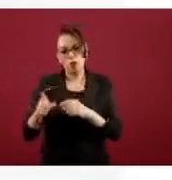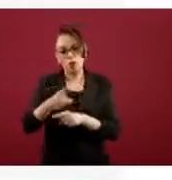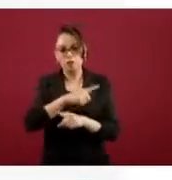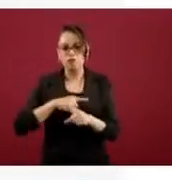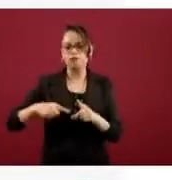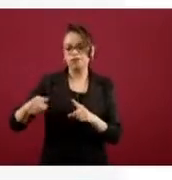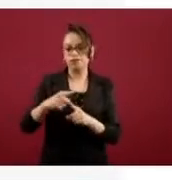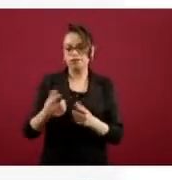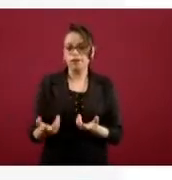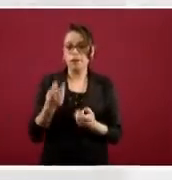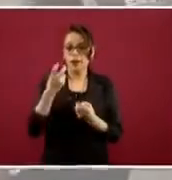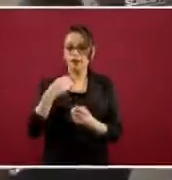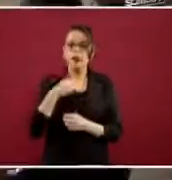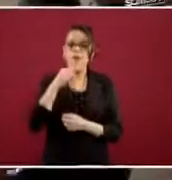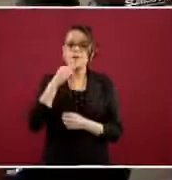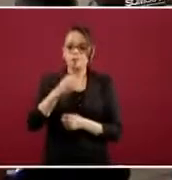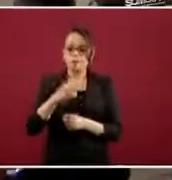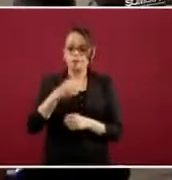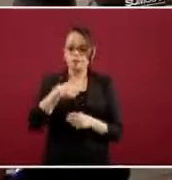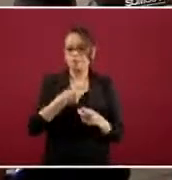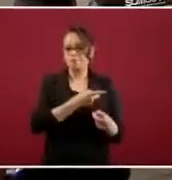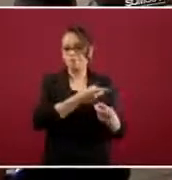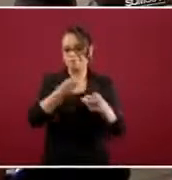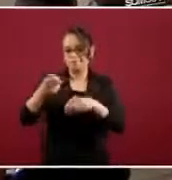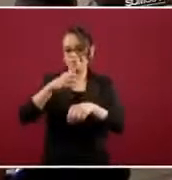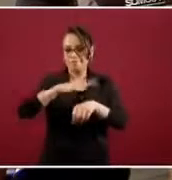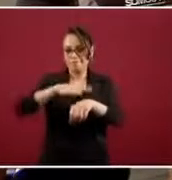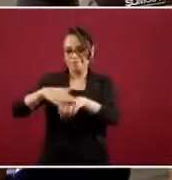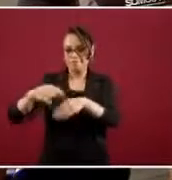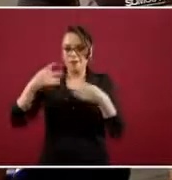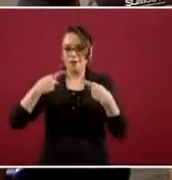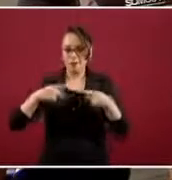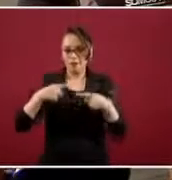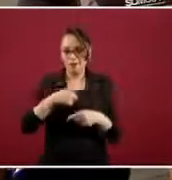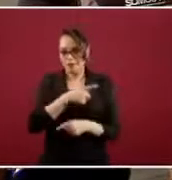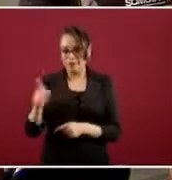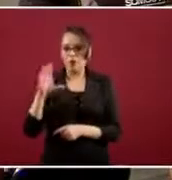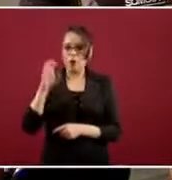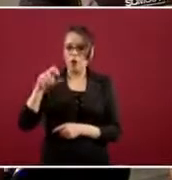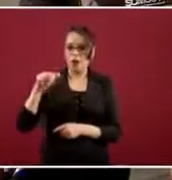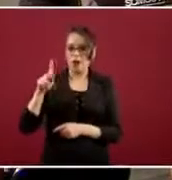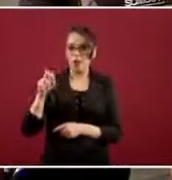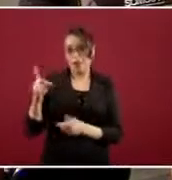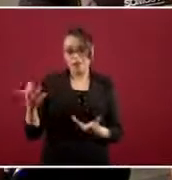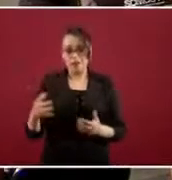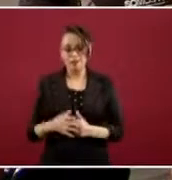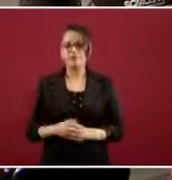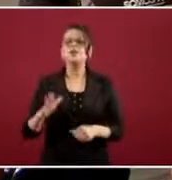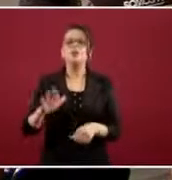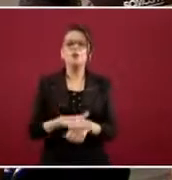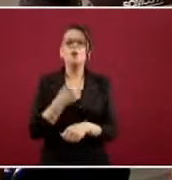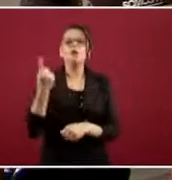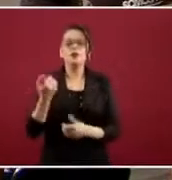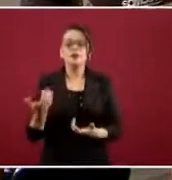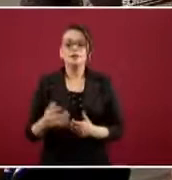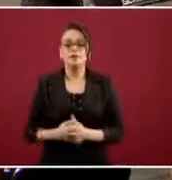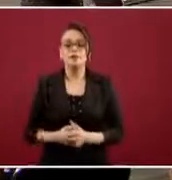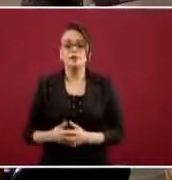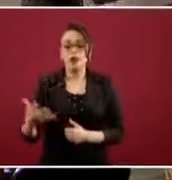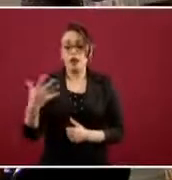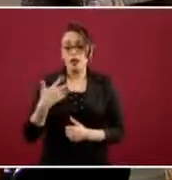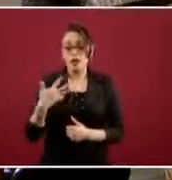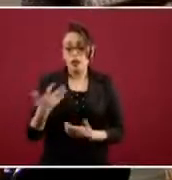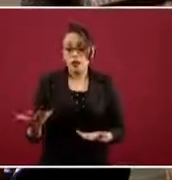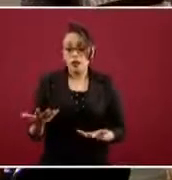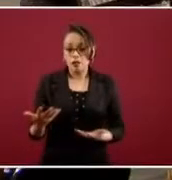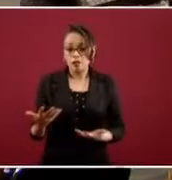desde CONAPRED queremos mandar a la ciudadanía. ¿Y por qué? ¿Por qué lo digo? Porque hemos tenido algunos eventos y quejas